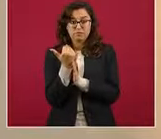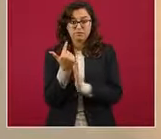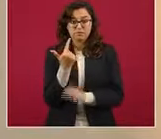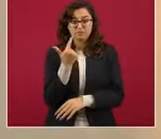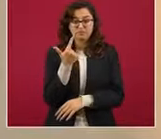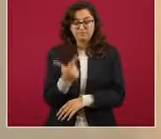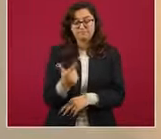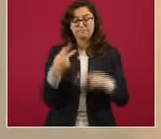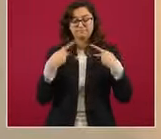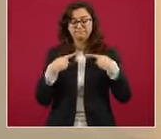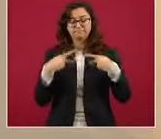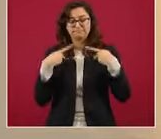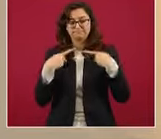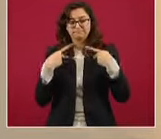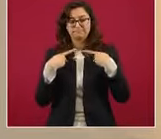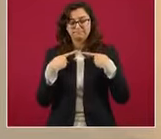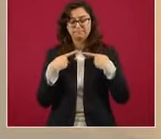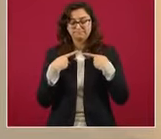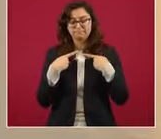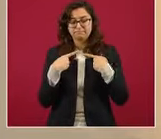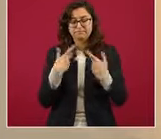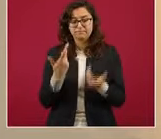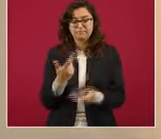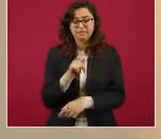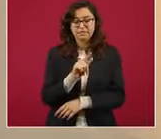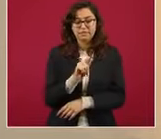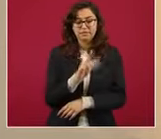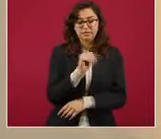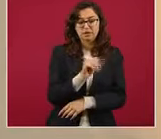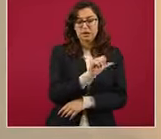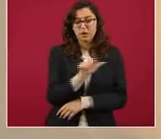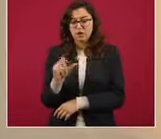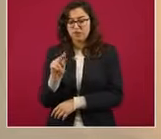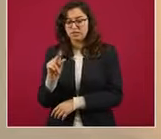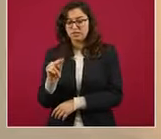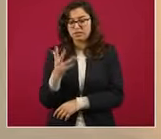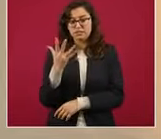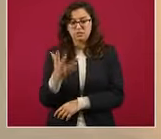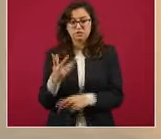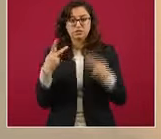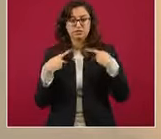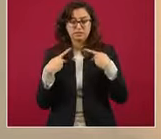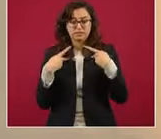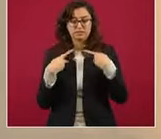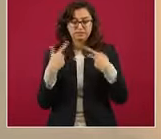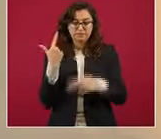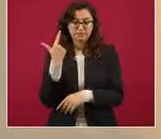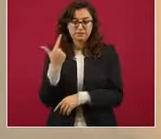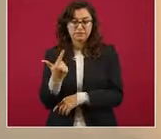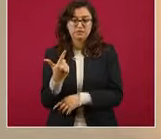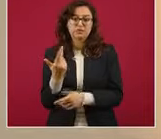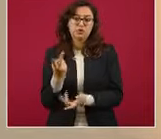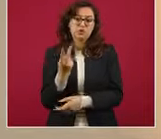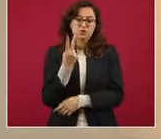de siete víctimas, de 79 a 85, una variación mensual de